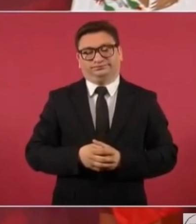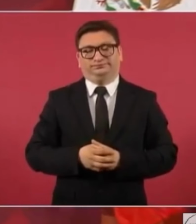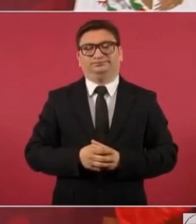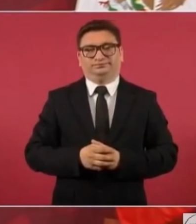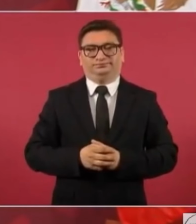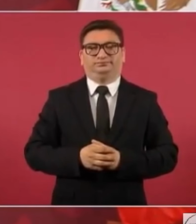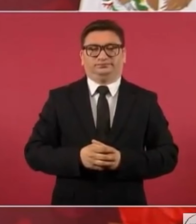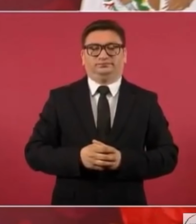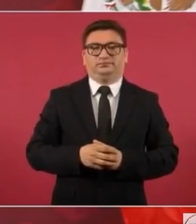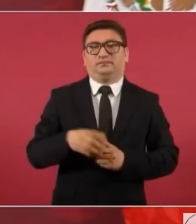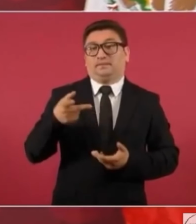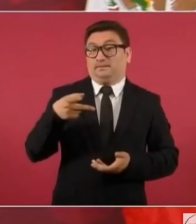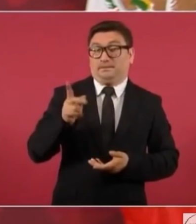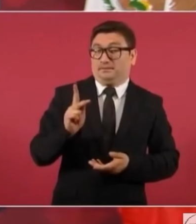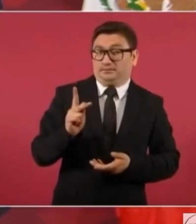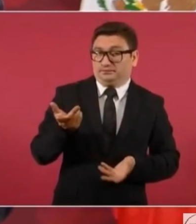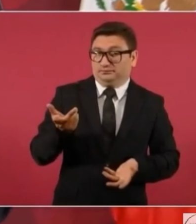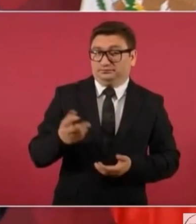pero